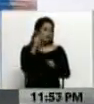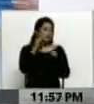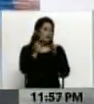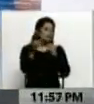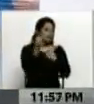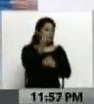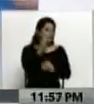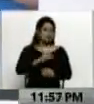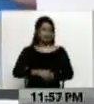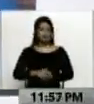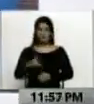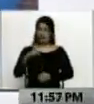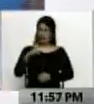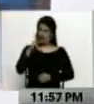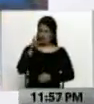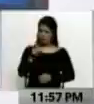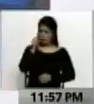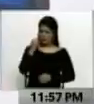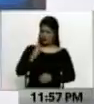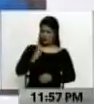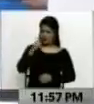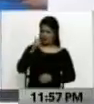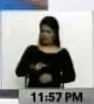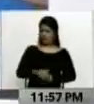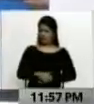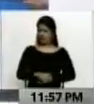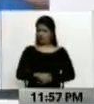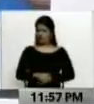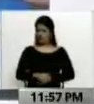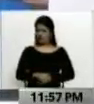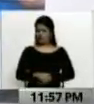del Egipto elegancia